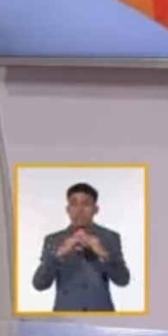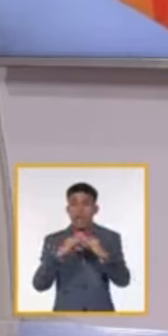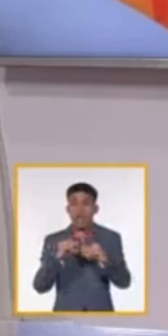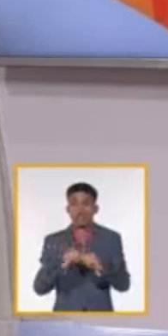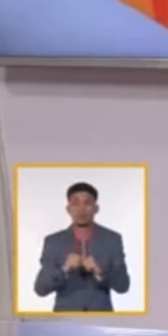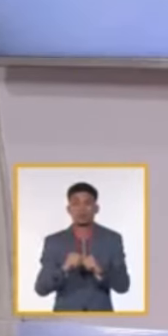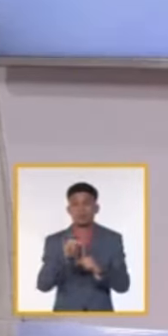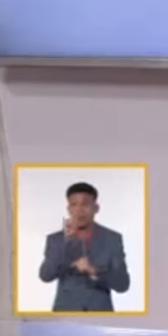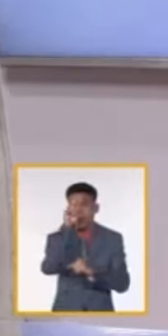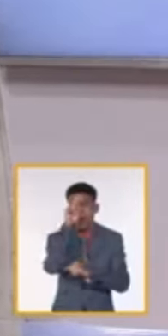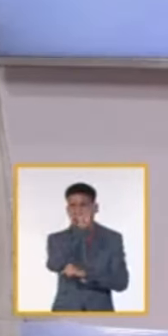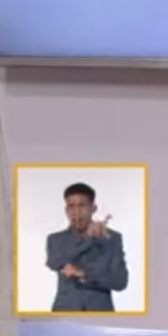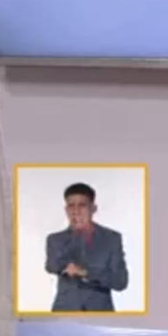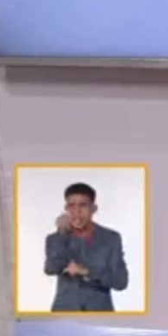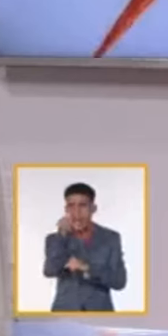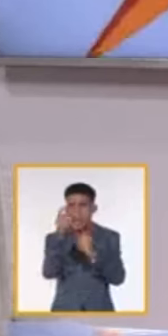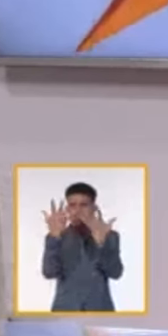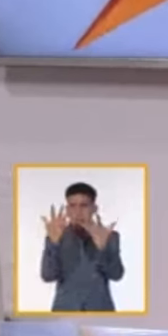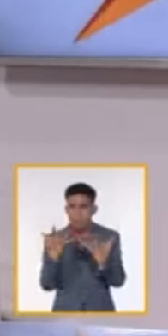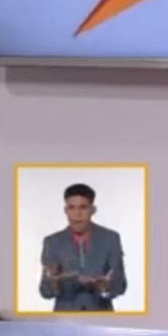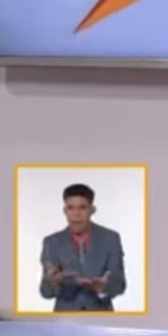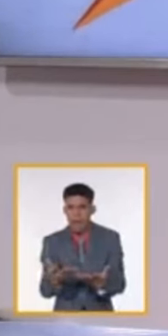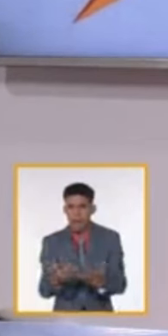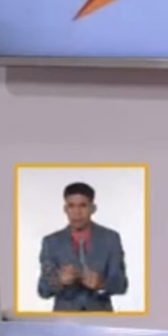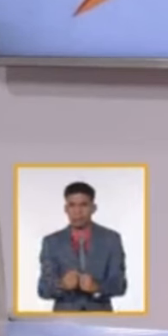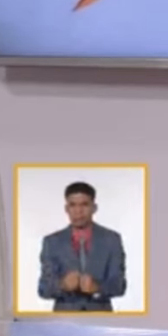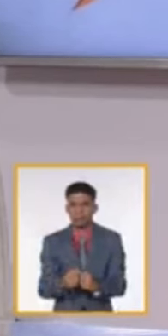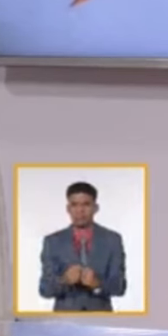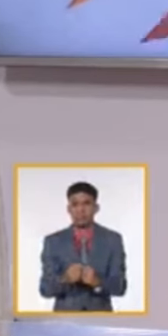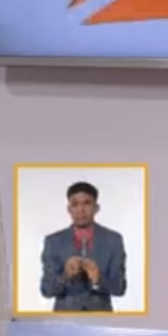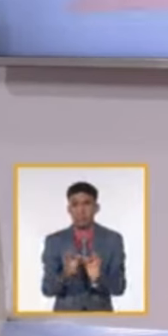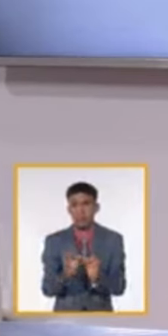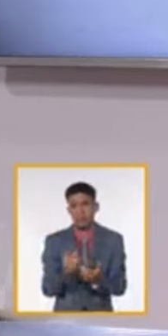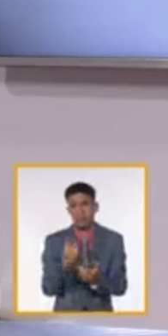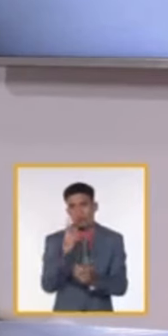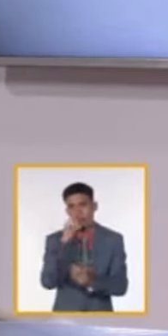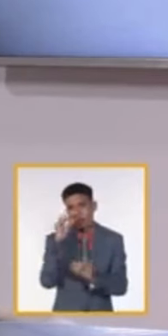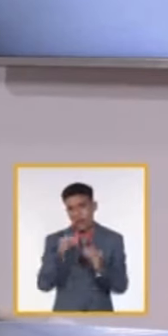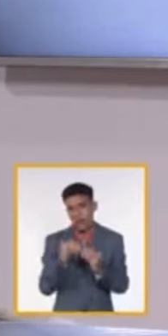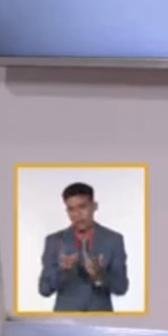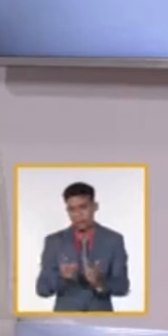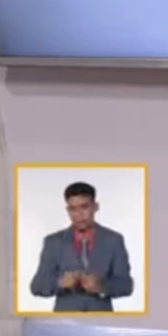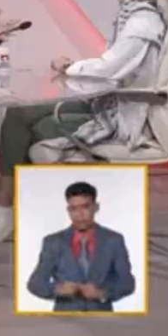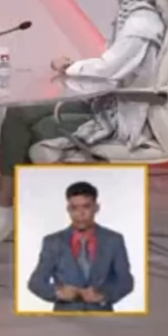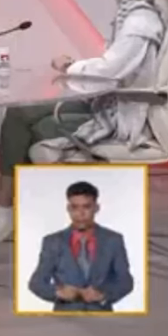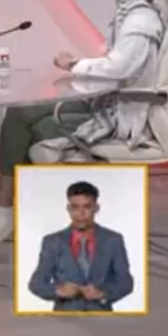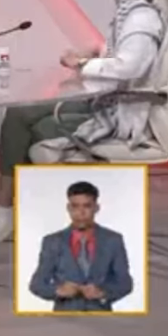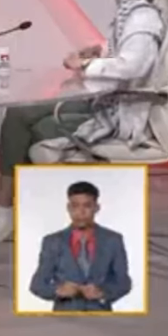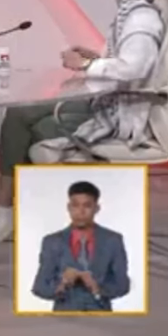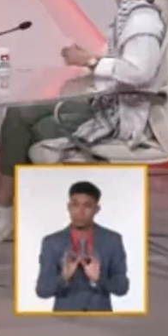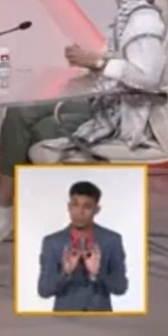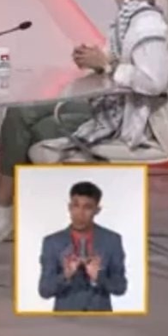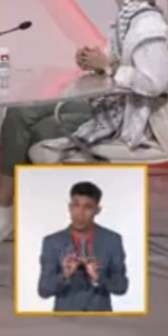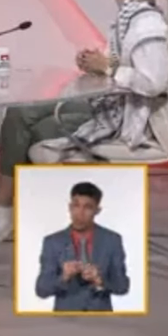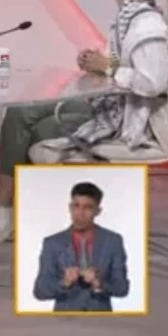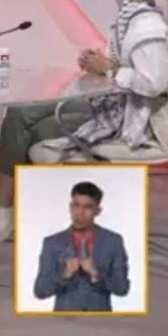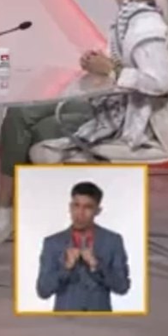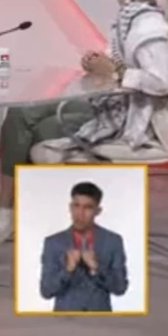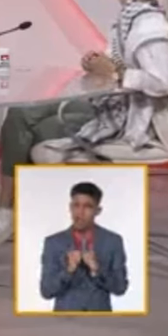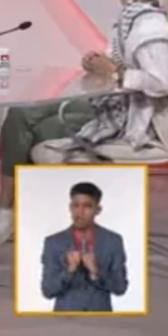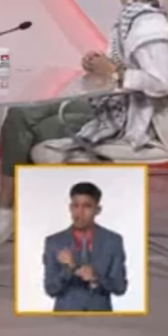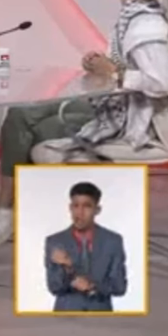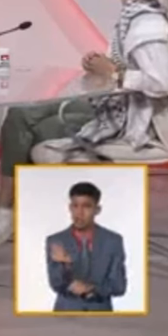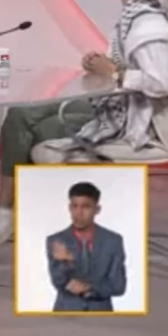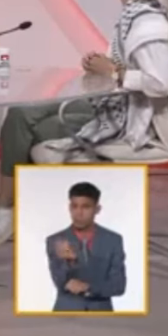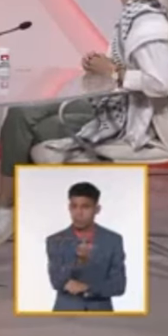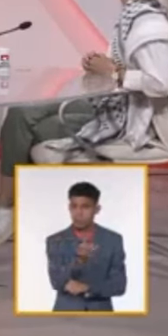médicos. No queremos que esto siga pasando en el mundo. Bueno, escuchando las fuerzas, el ímpetu de estas muchachas, a Manolo